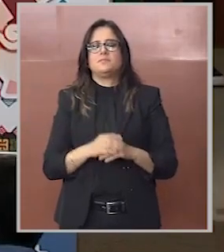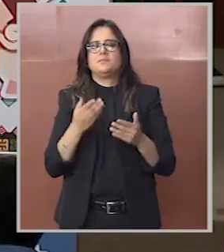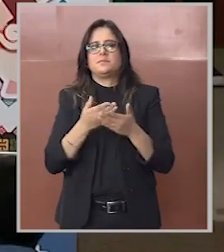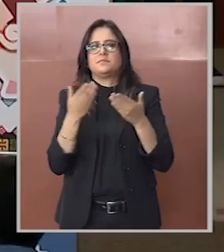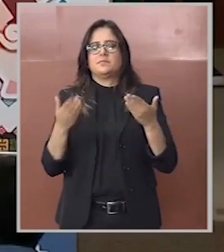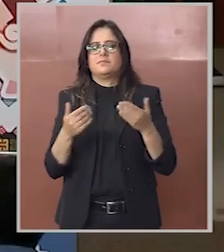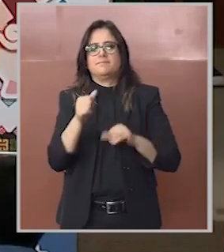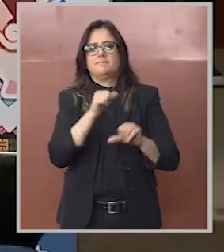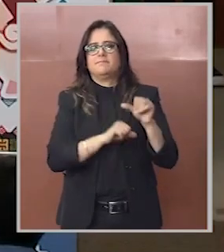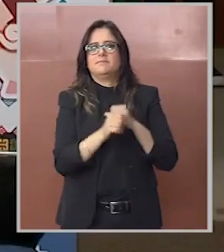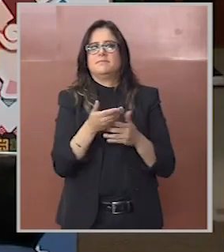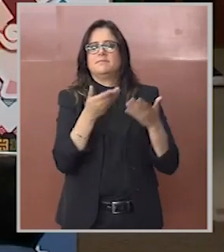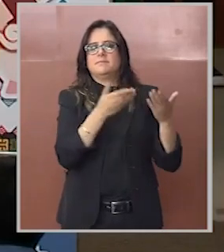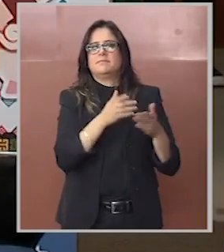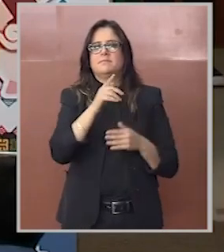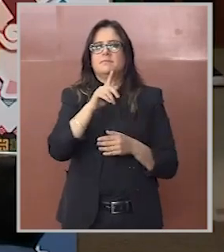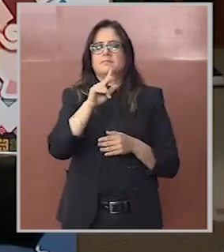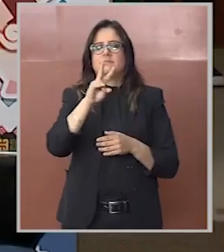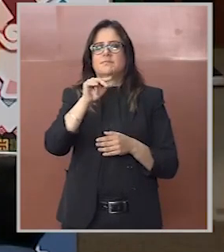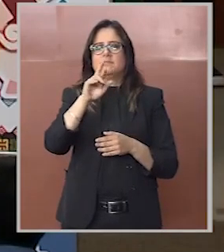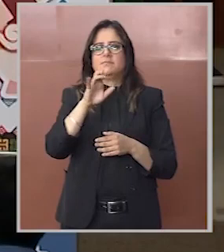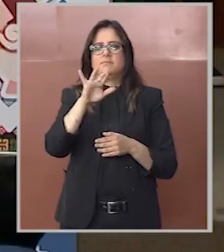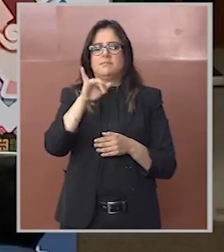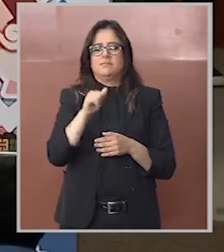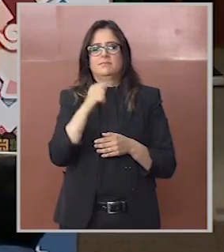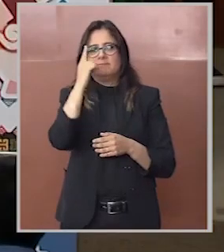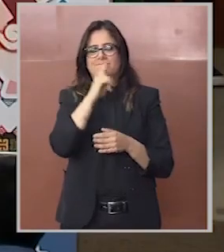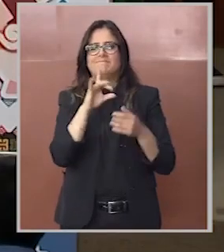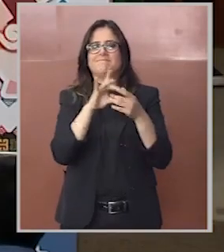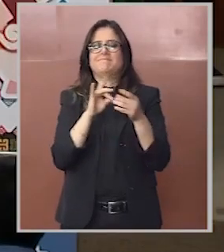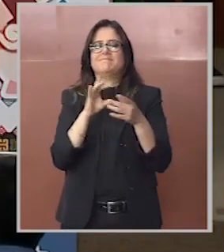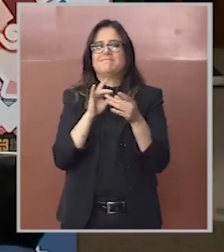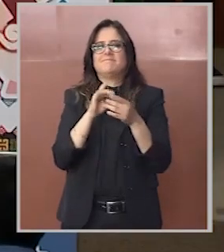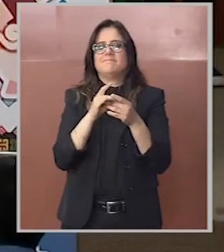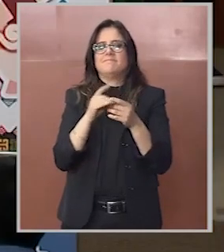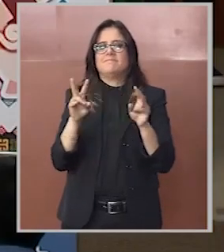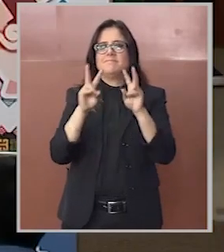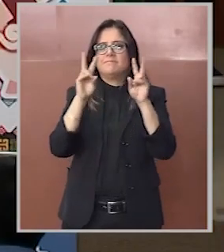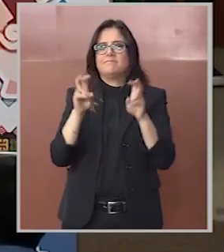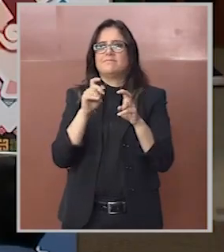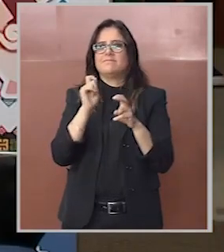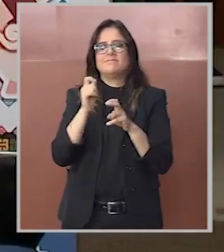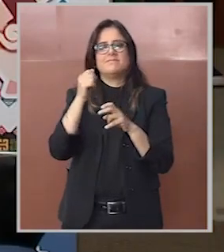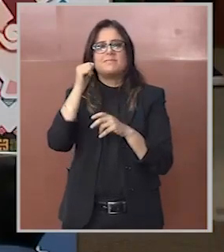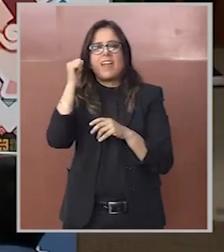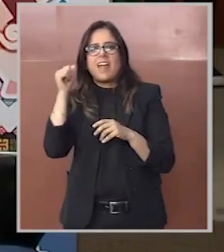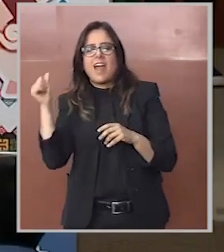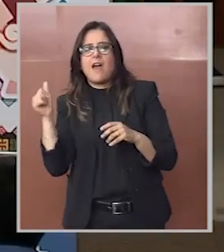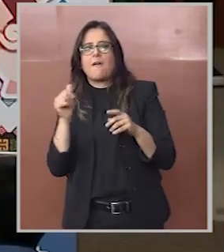a Valeria os para que nos platique sobre los audios por